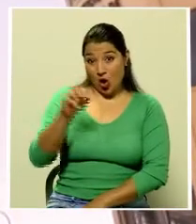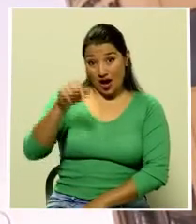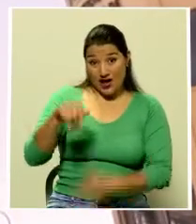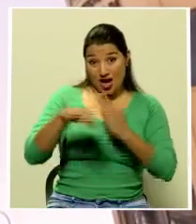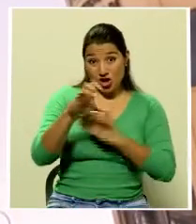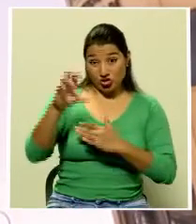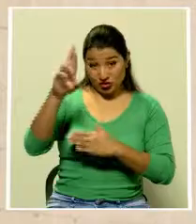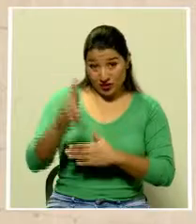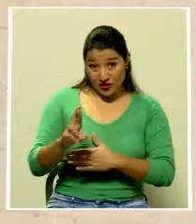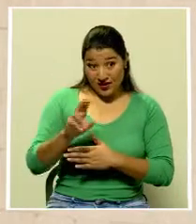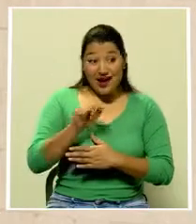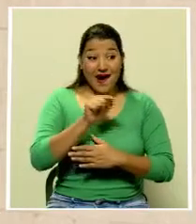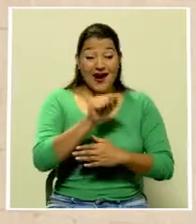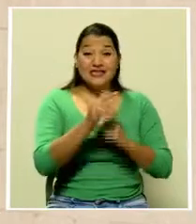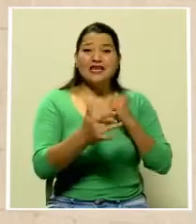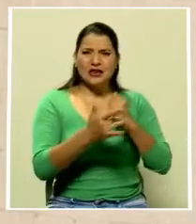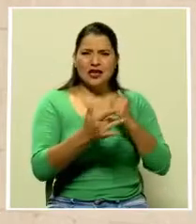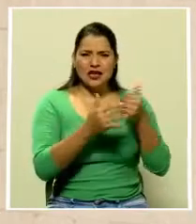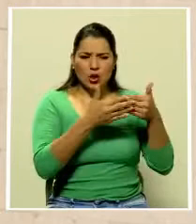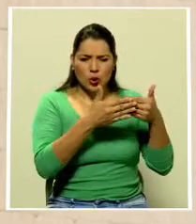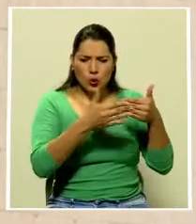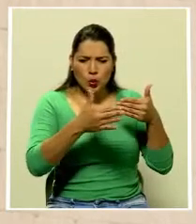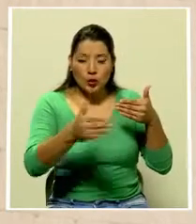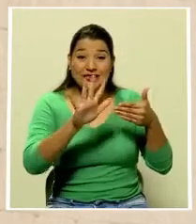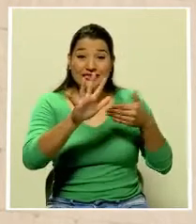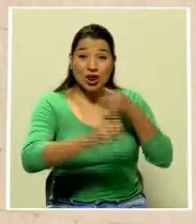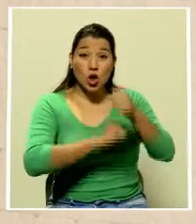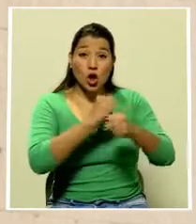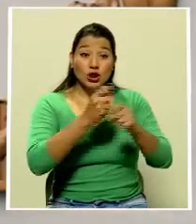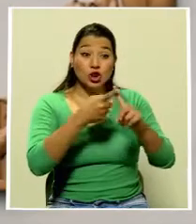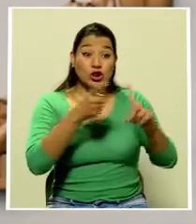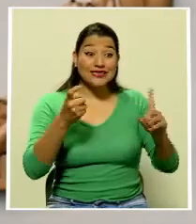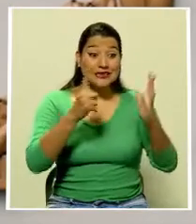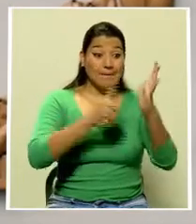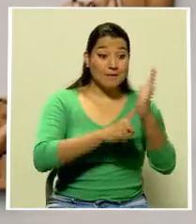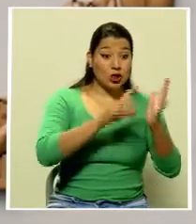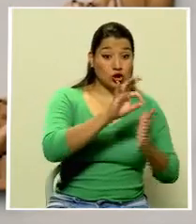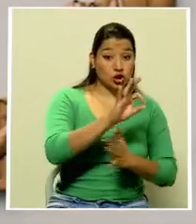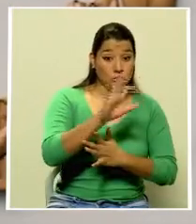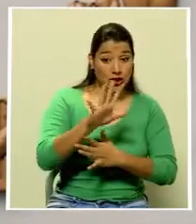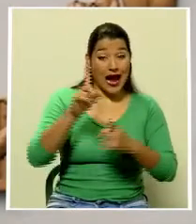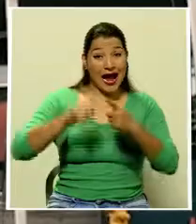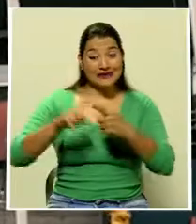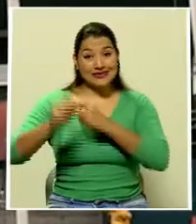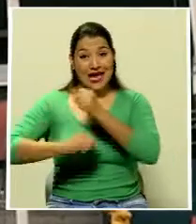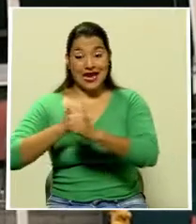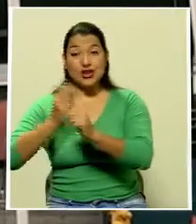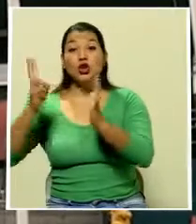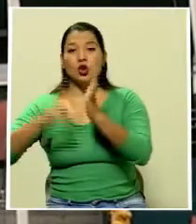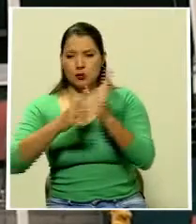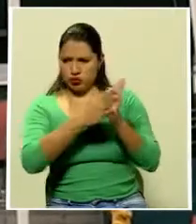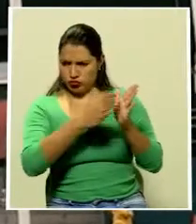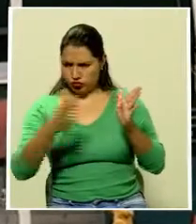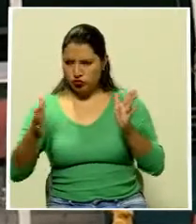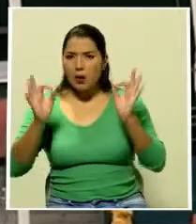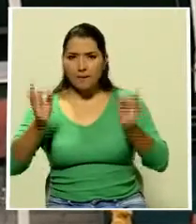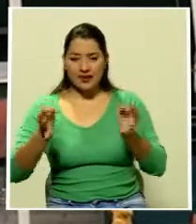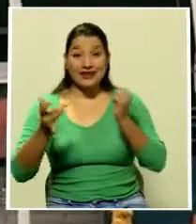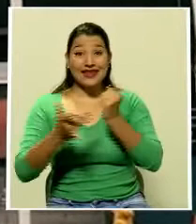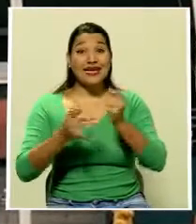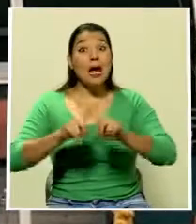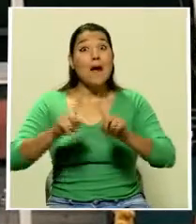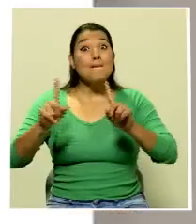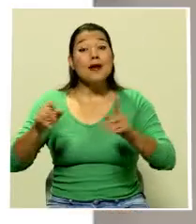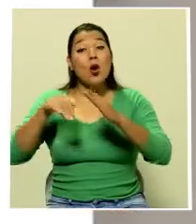durante 5 años, desde 1995 hasta el año 2000. Pero el 15 de marzo del 2000, la Sala Constitucional de la Corte Suprema